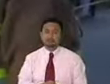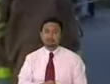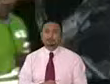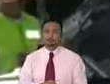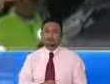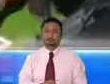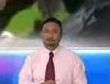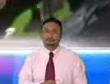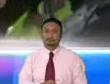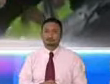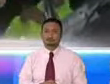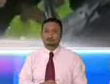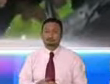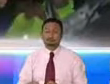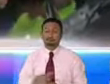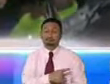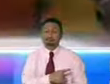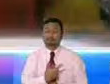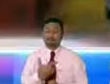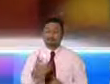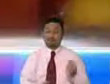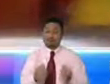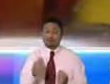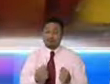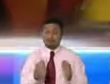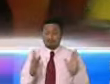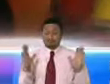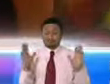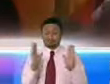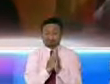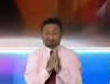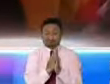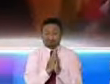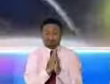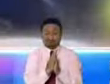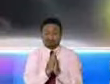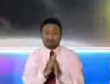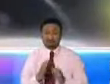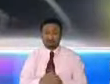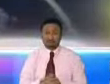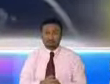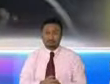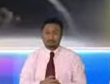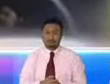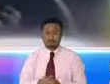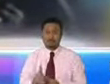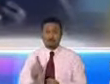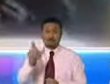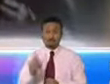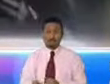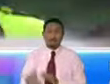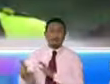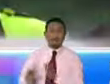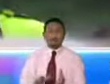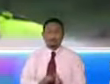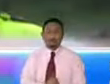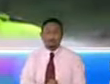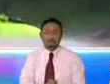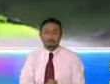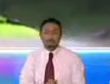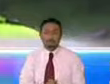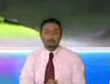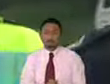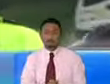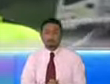manera quedó la cabina de un camión tras impactarse con la parte posterior de un volquete, dejando como saldo una persona muerta. El saldo, tenemos